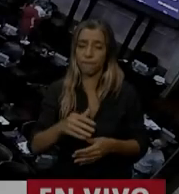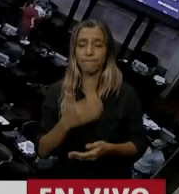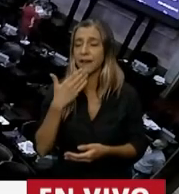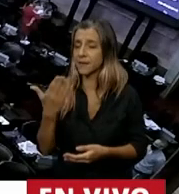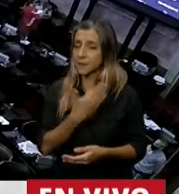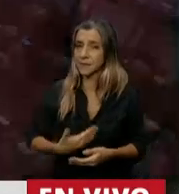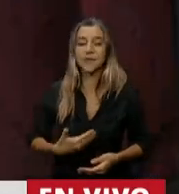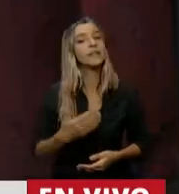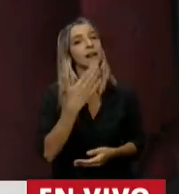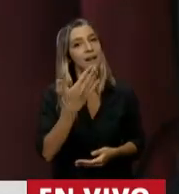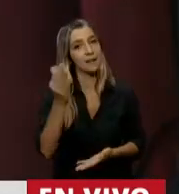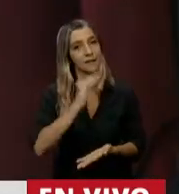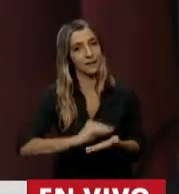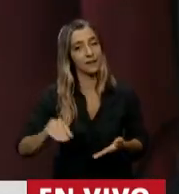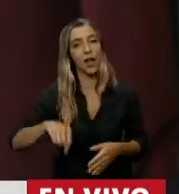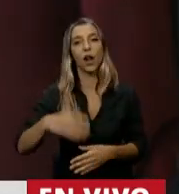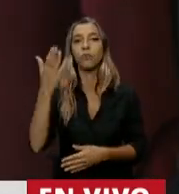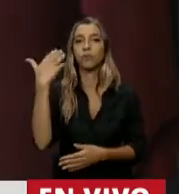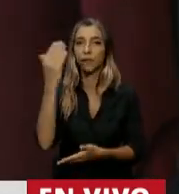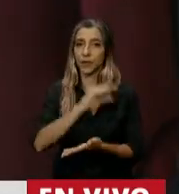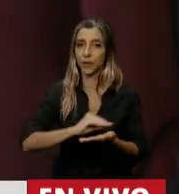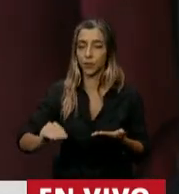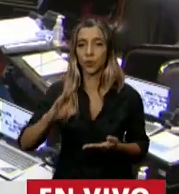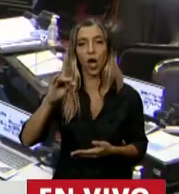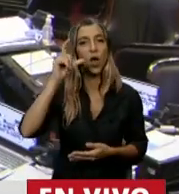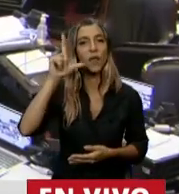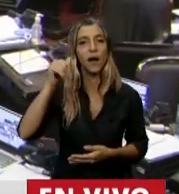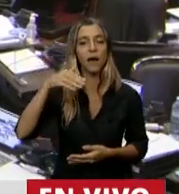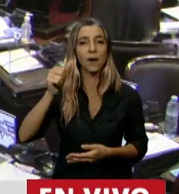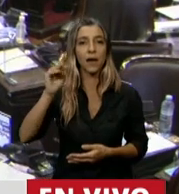Tiene la palabra el diputado Álvaro de la Madrid.